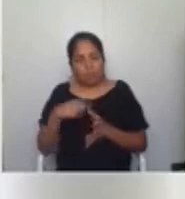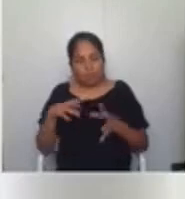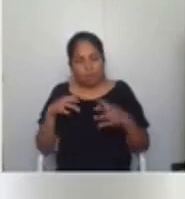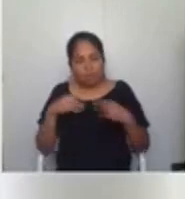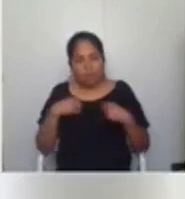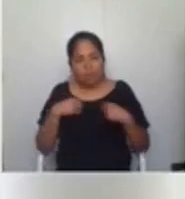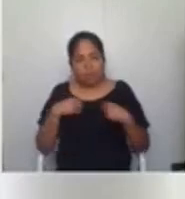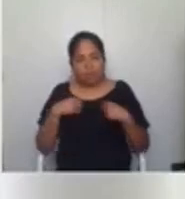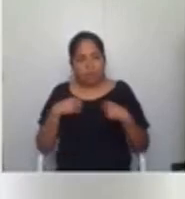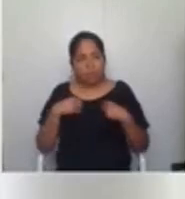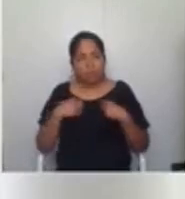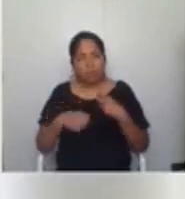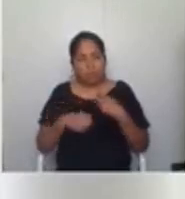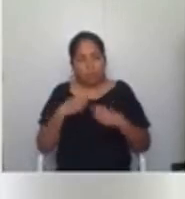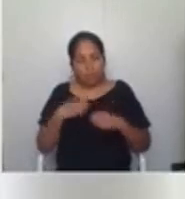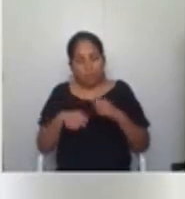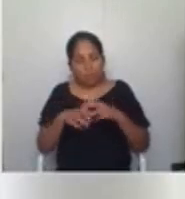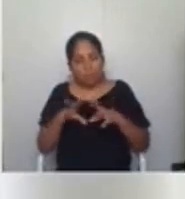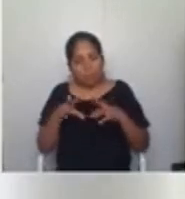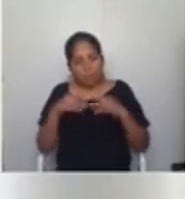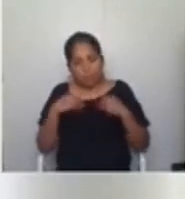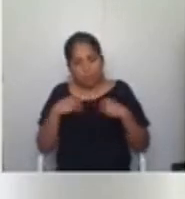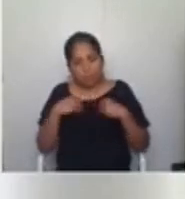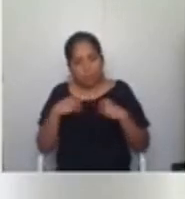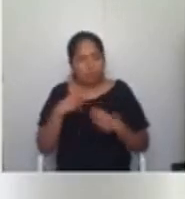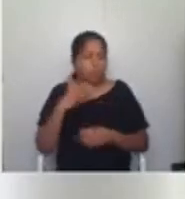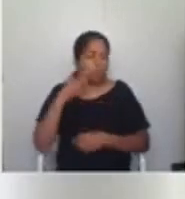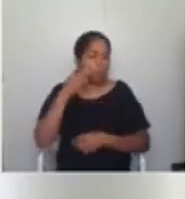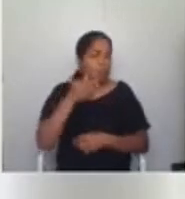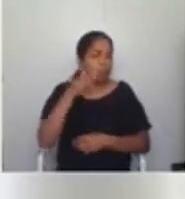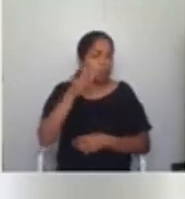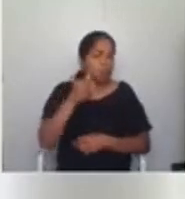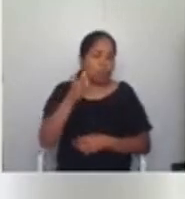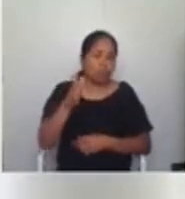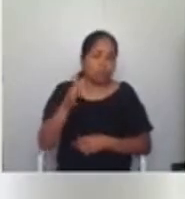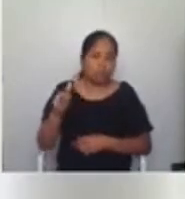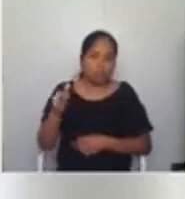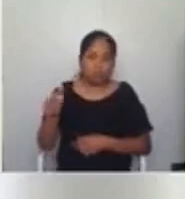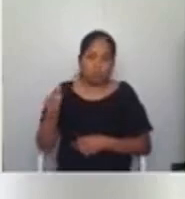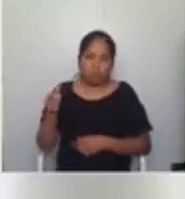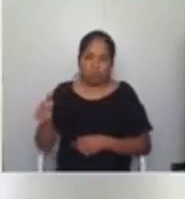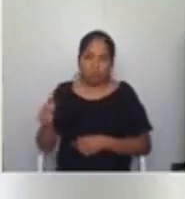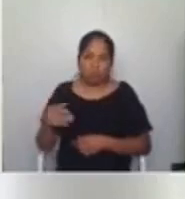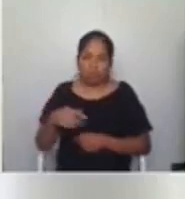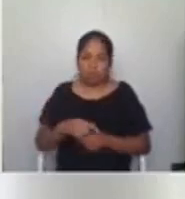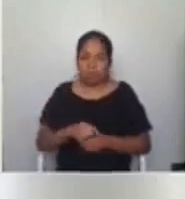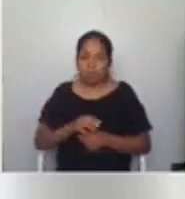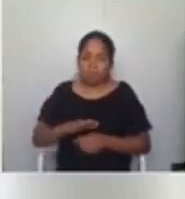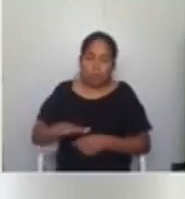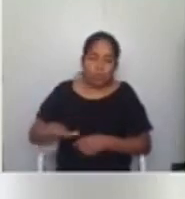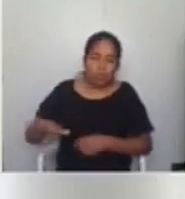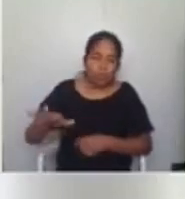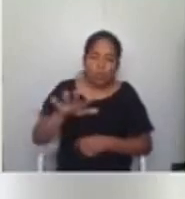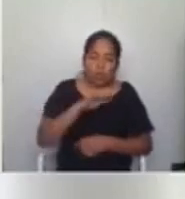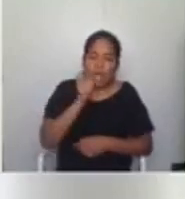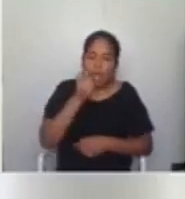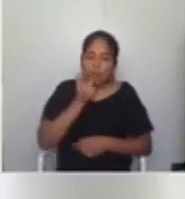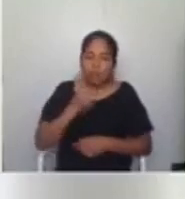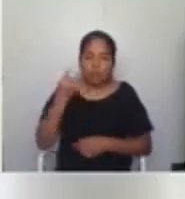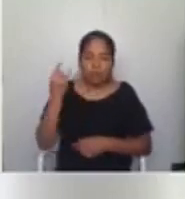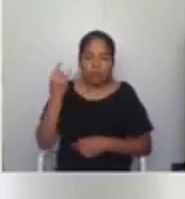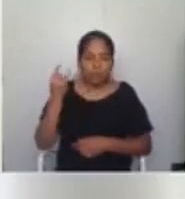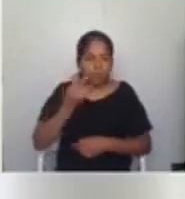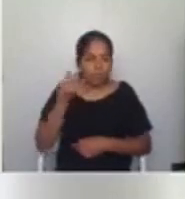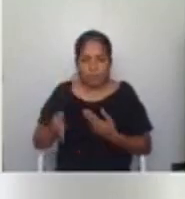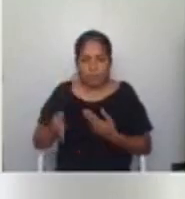está recorriendo las laderas de Lima una por una, haciendo el mapa de agua de emergencia, que es muy simple, es